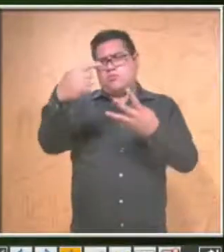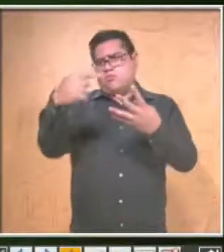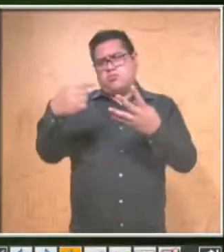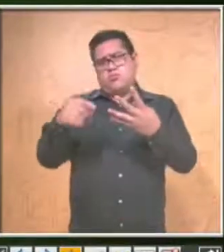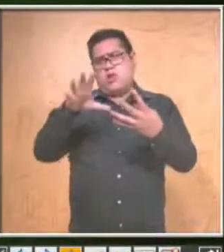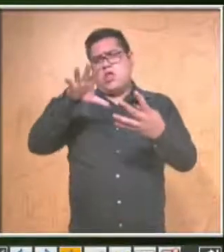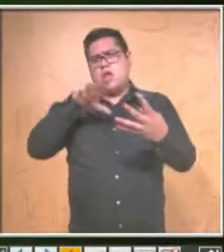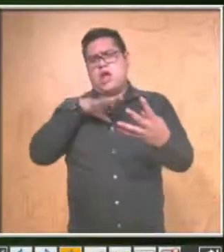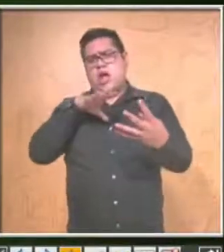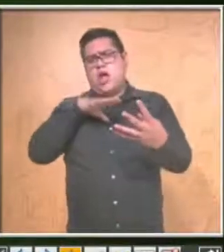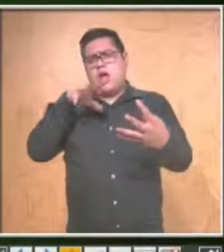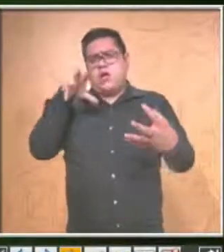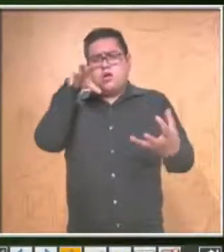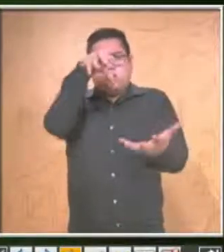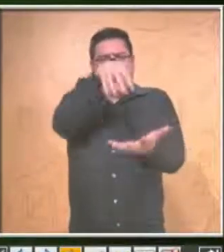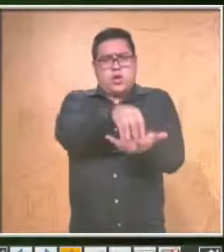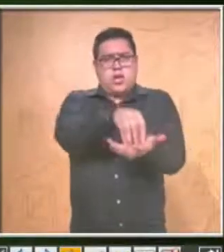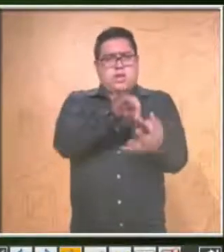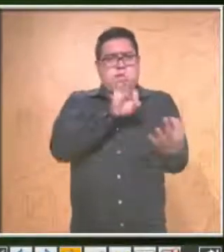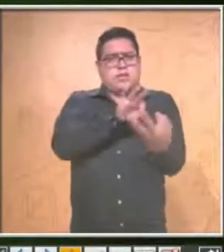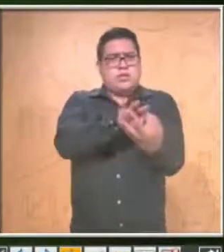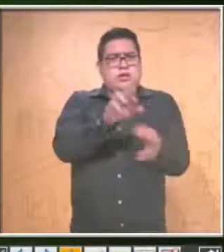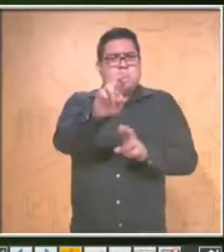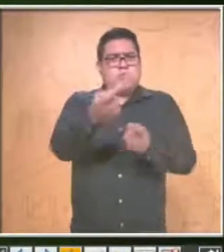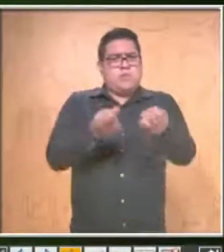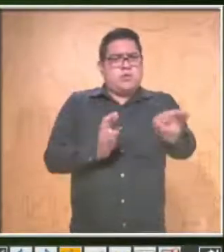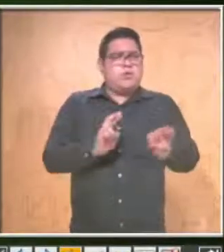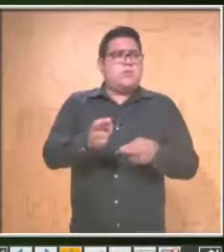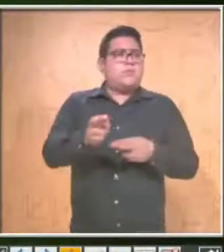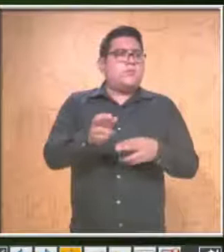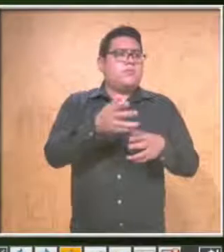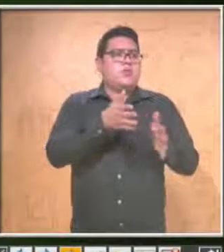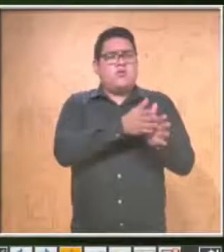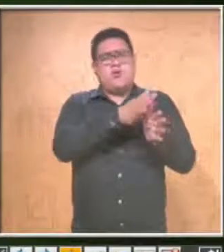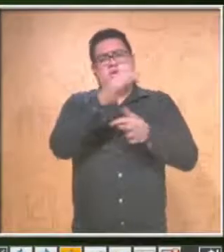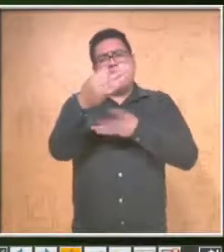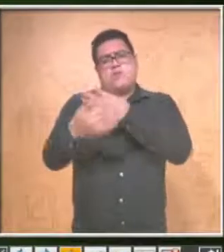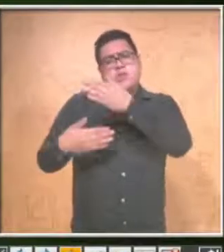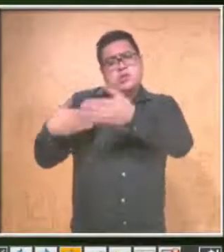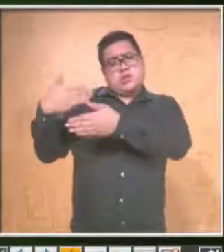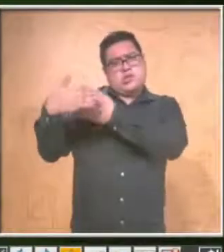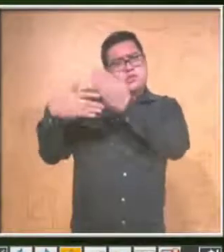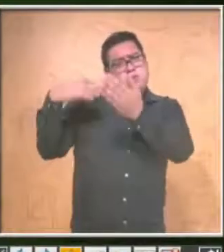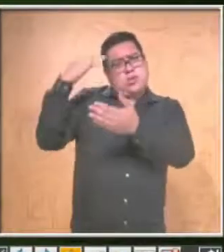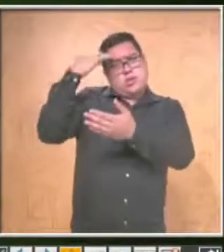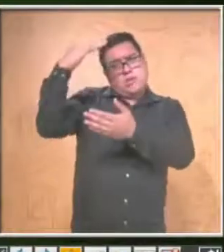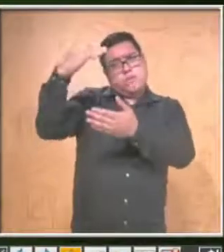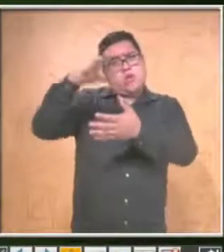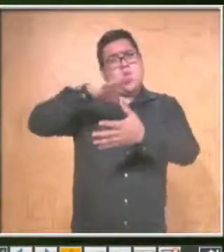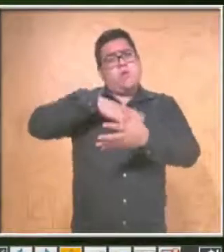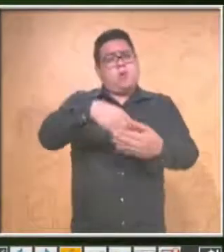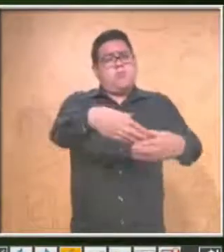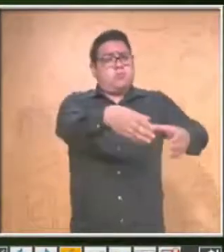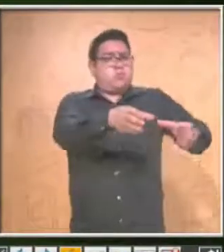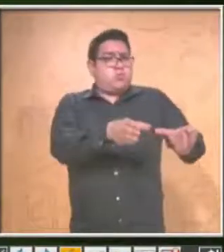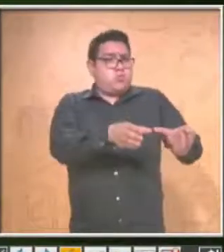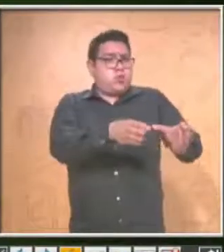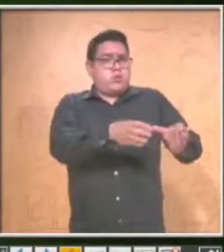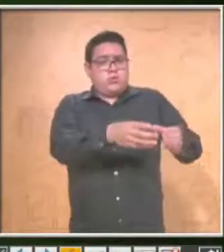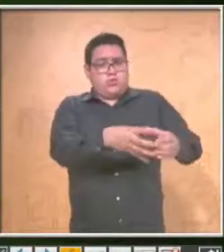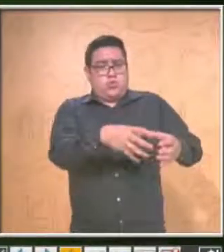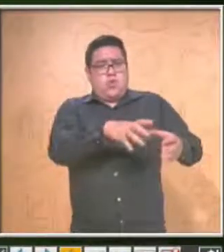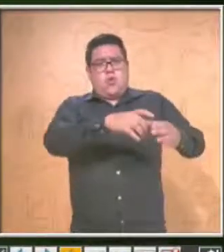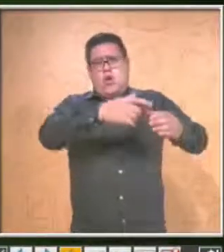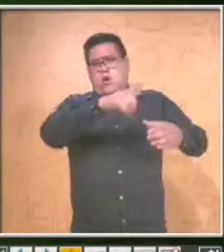pues obviamente en las costas del mar Mediterráneo. Con el paso del tiempo formaron comunidades y grandes